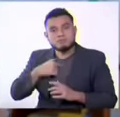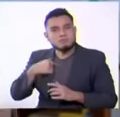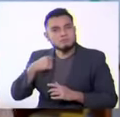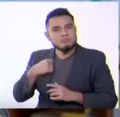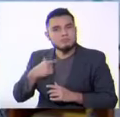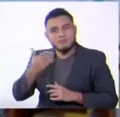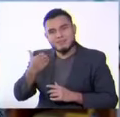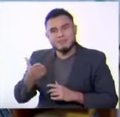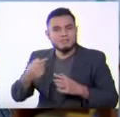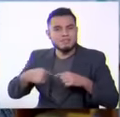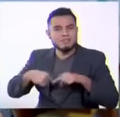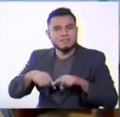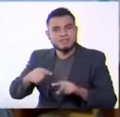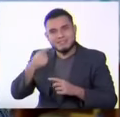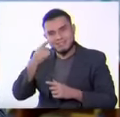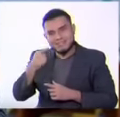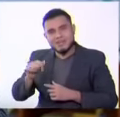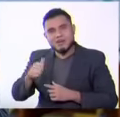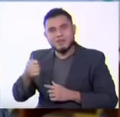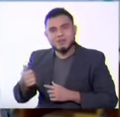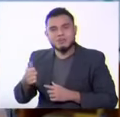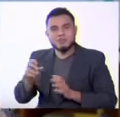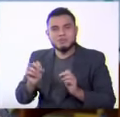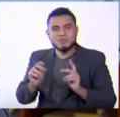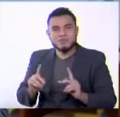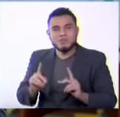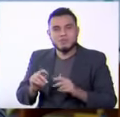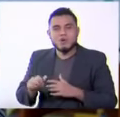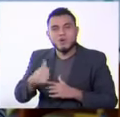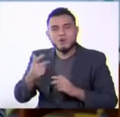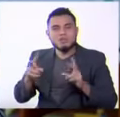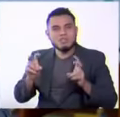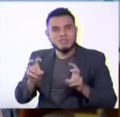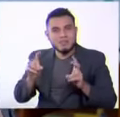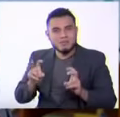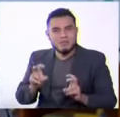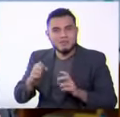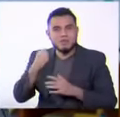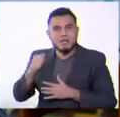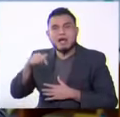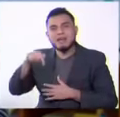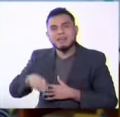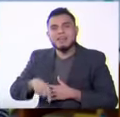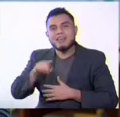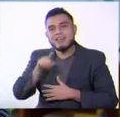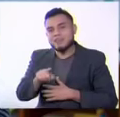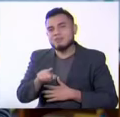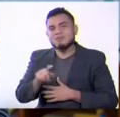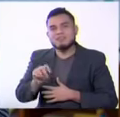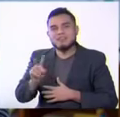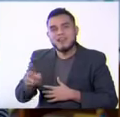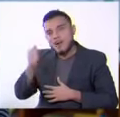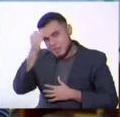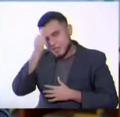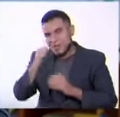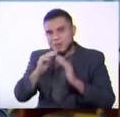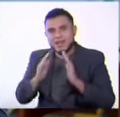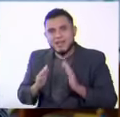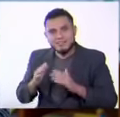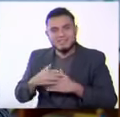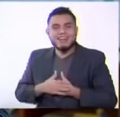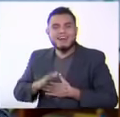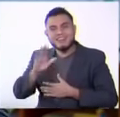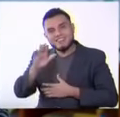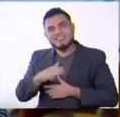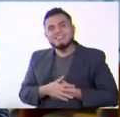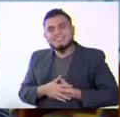a que sigas sintonizándonos la próxima ocasión con otro tema importante aquí en tu espacio Aprendamos en Casa. Hasta